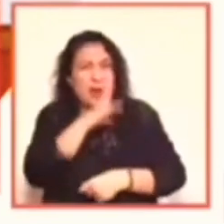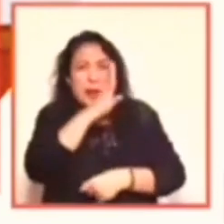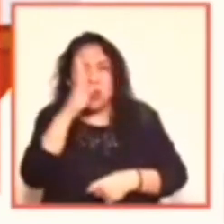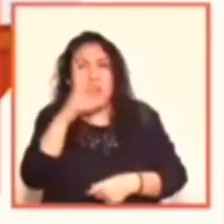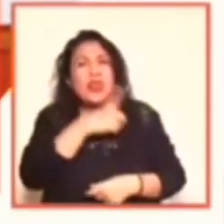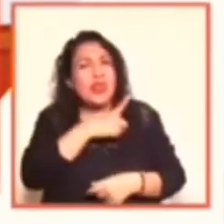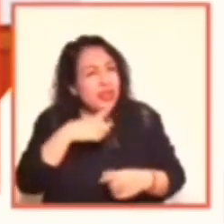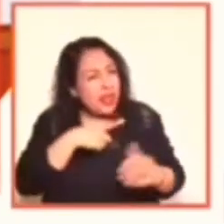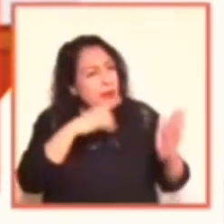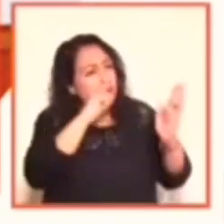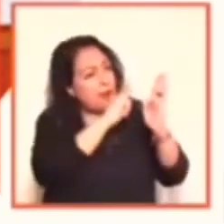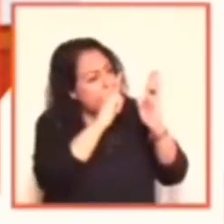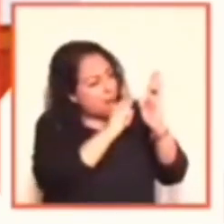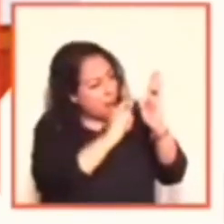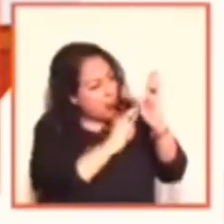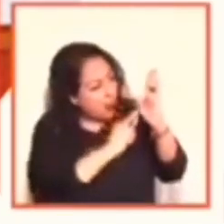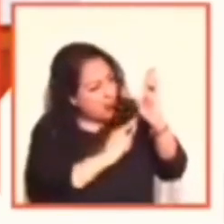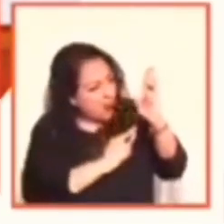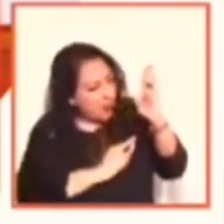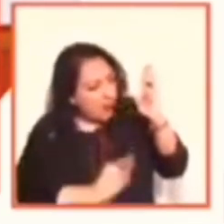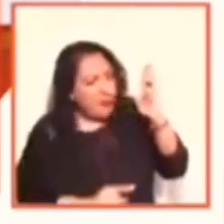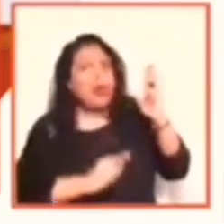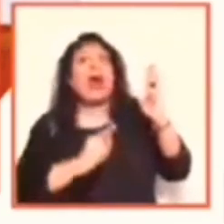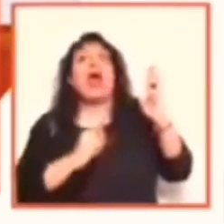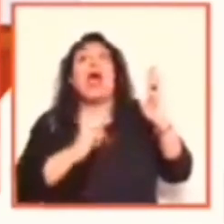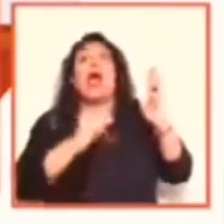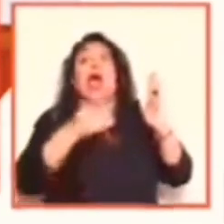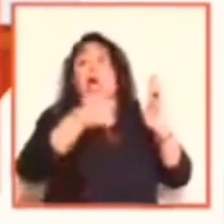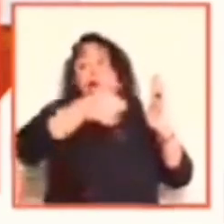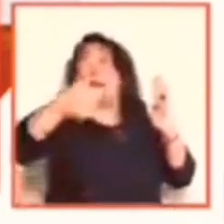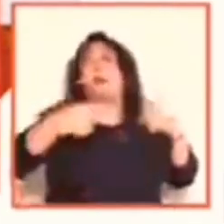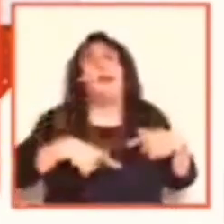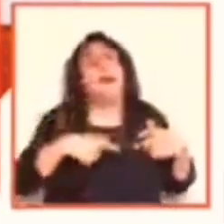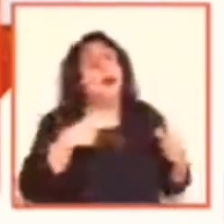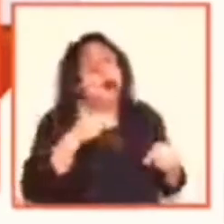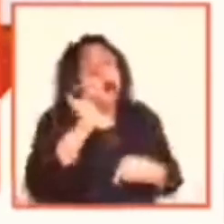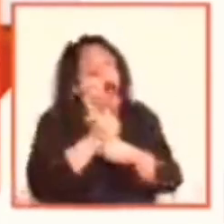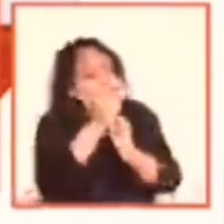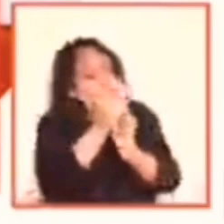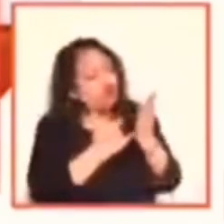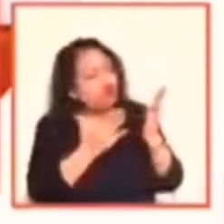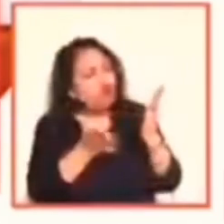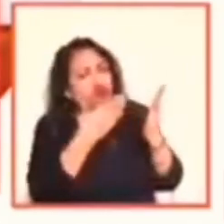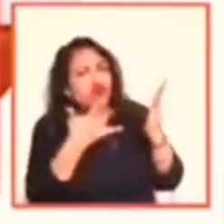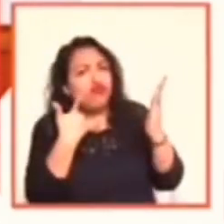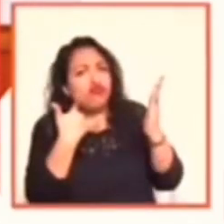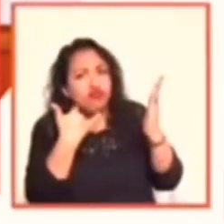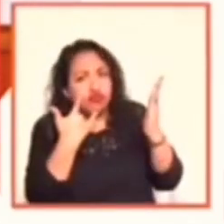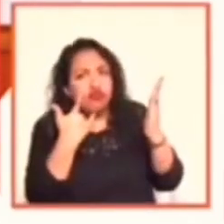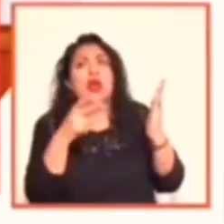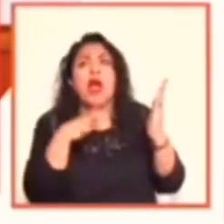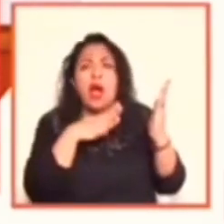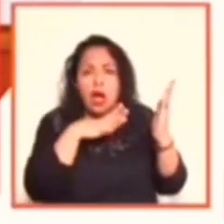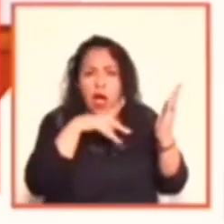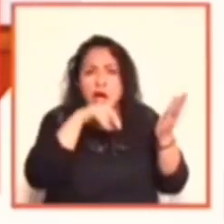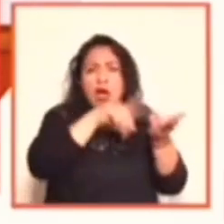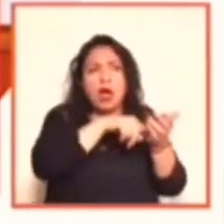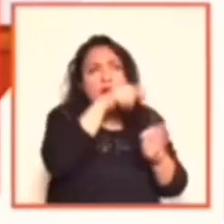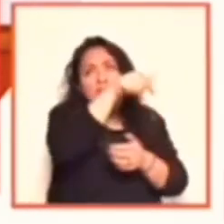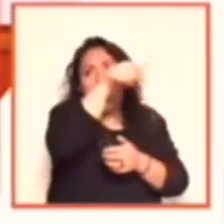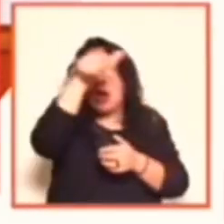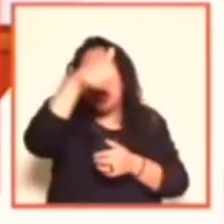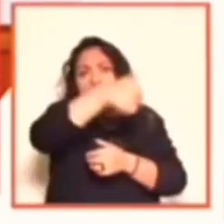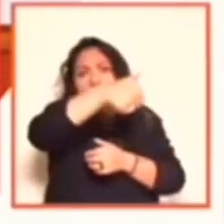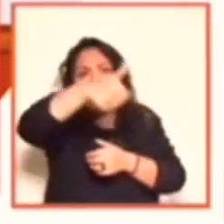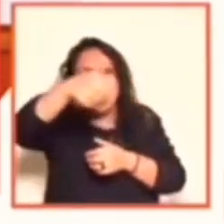catálogo público donde cada ciudadano puede identificar el acervo bibliográfico con el que contamos